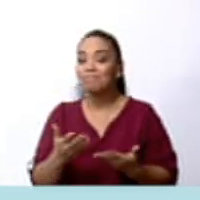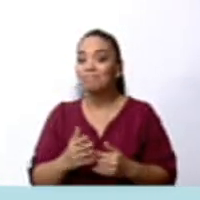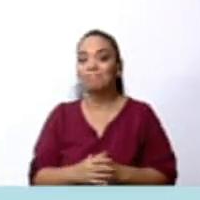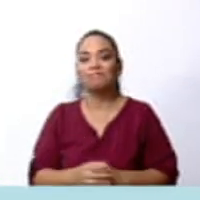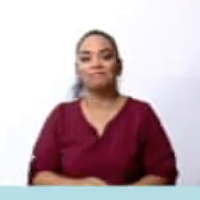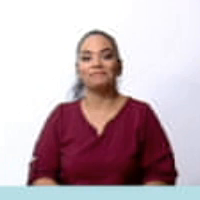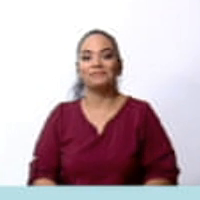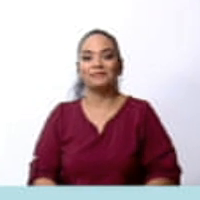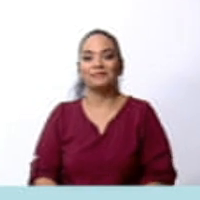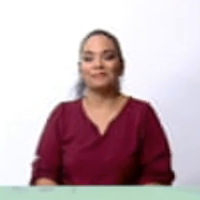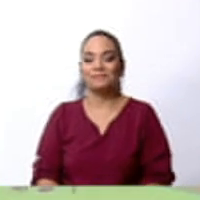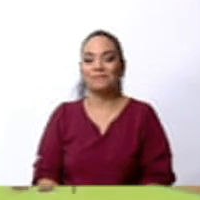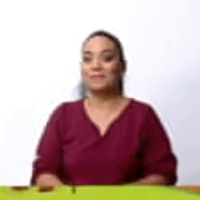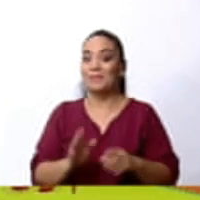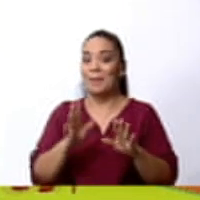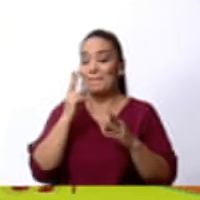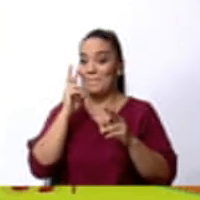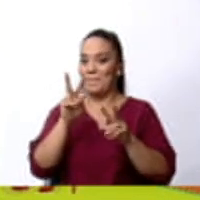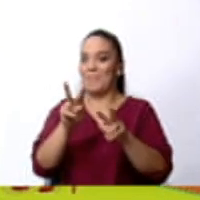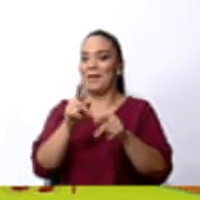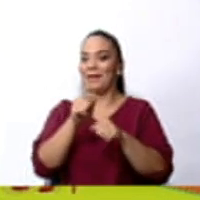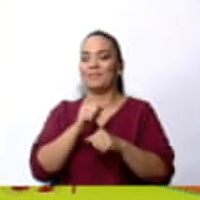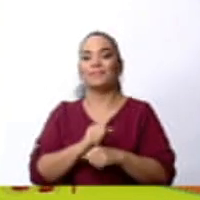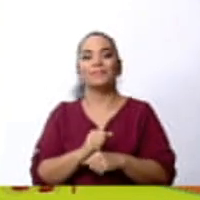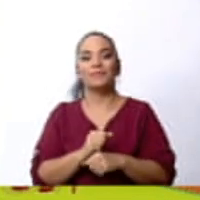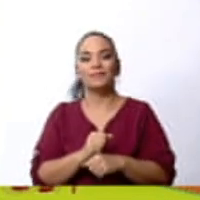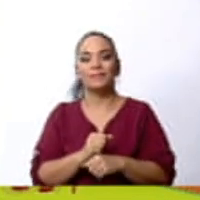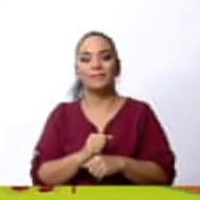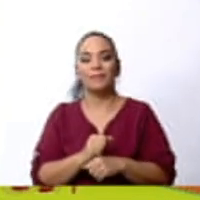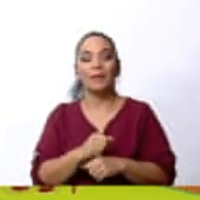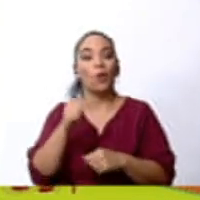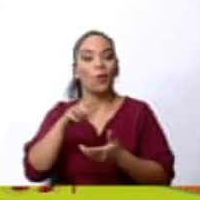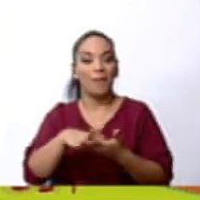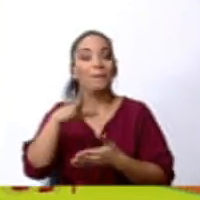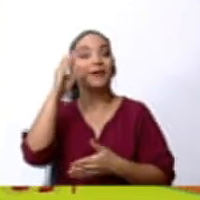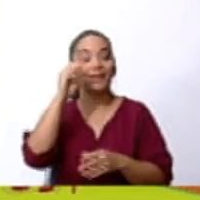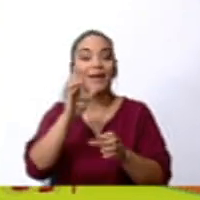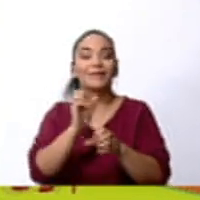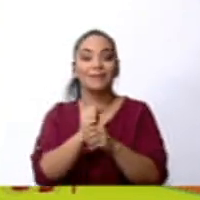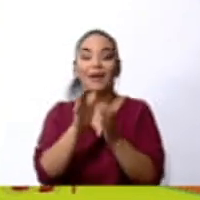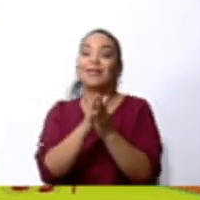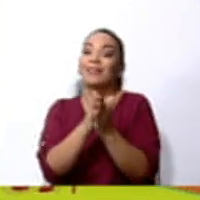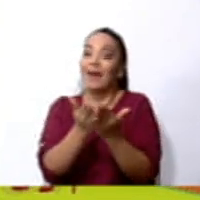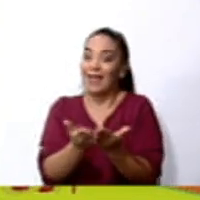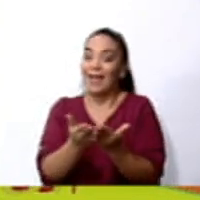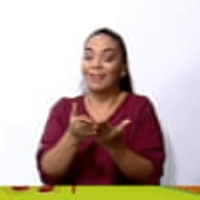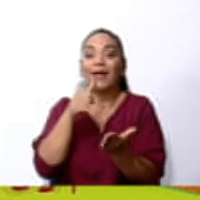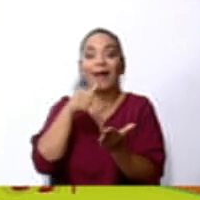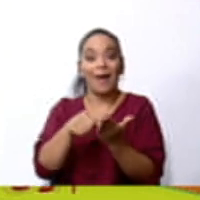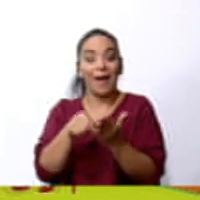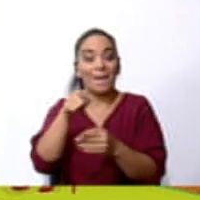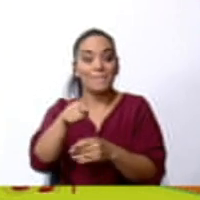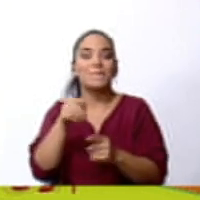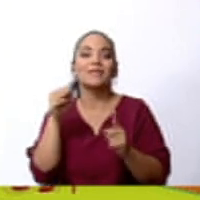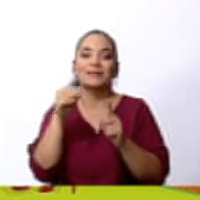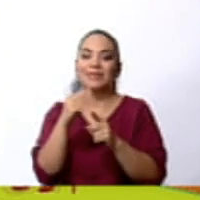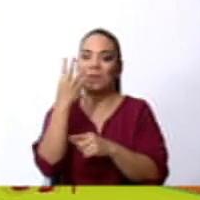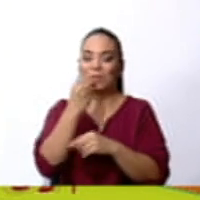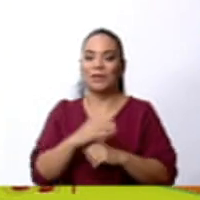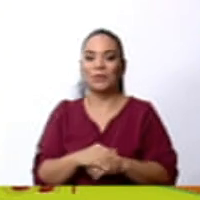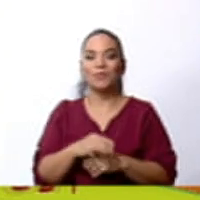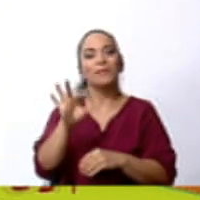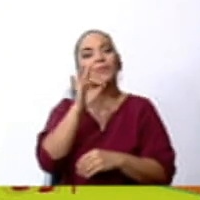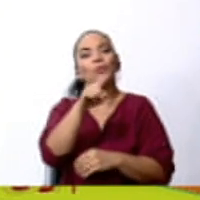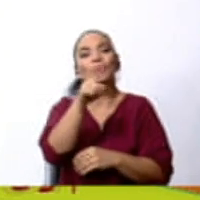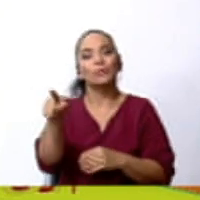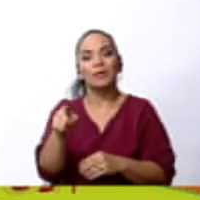vean, porque podemos hacer una tarjeta con un mensaje. Así que los invito para que